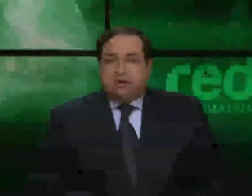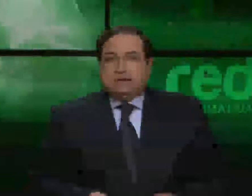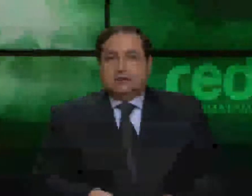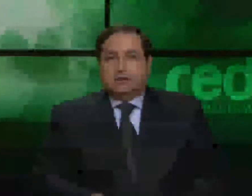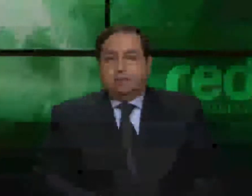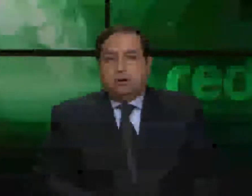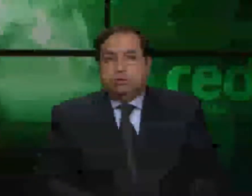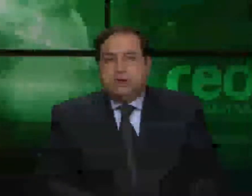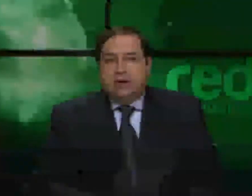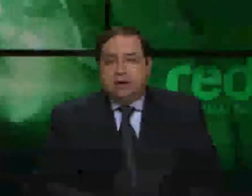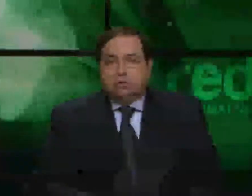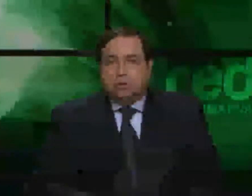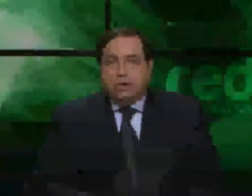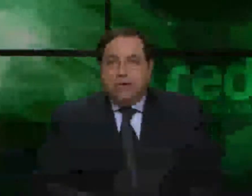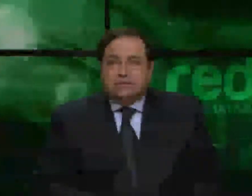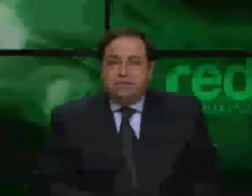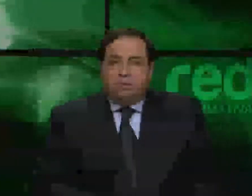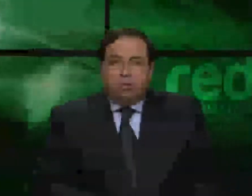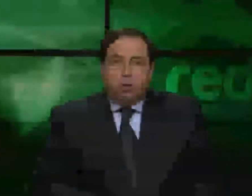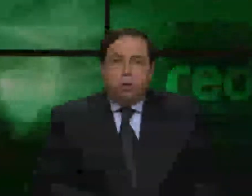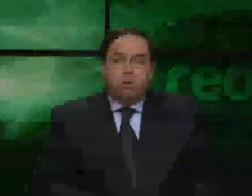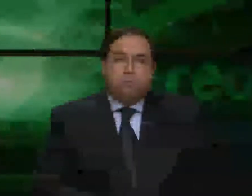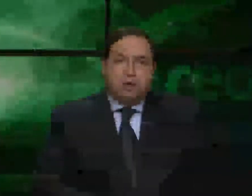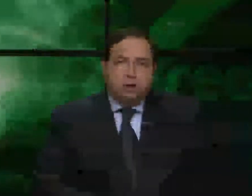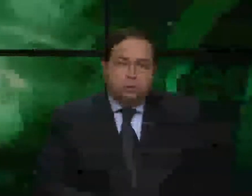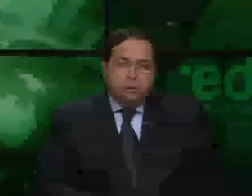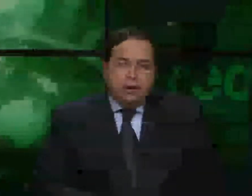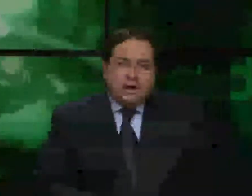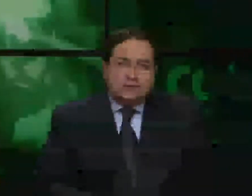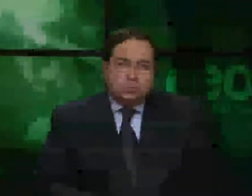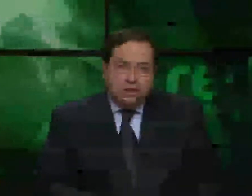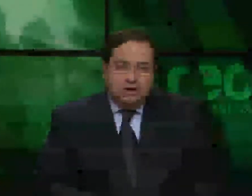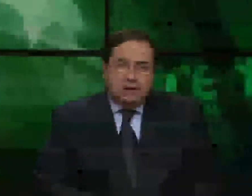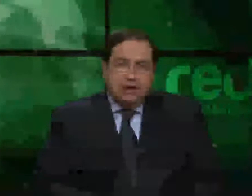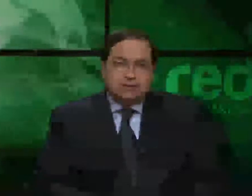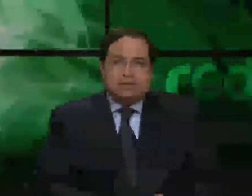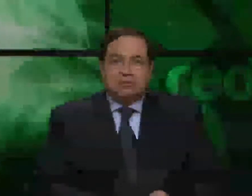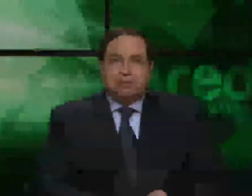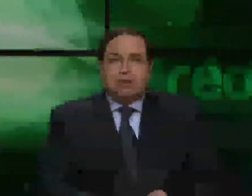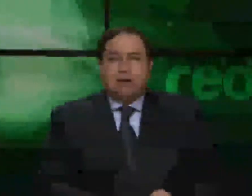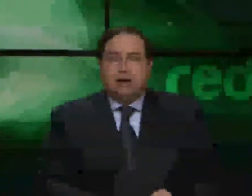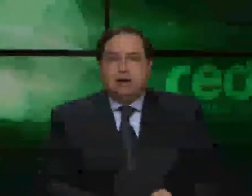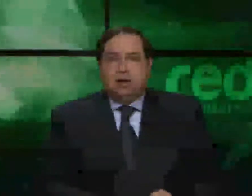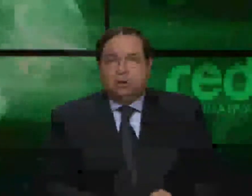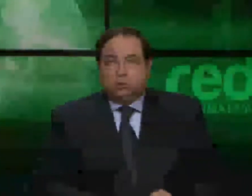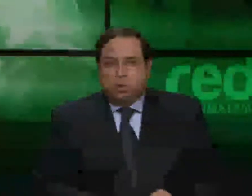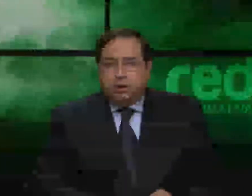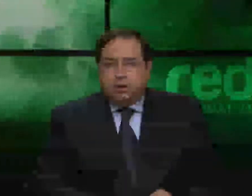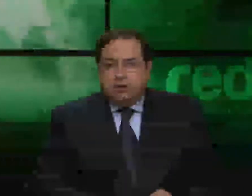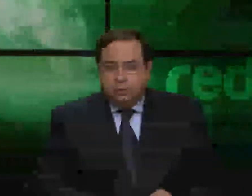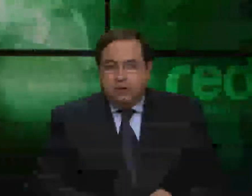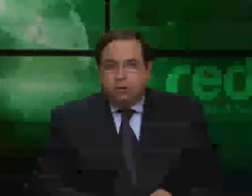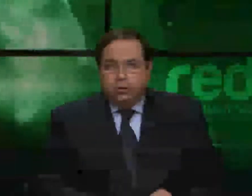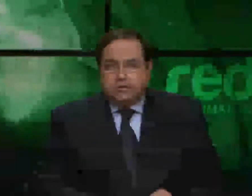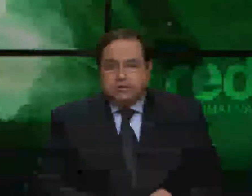Otros temas antes de la pausa, les contamos que ACE firmó un convenio para asegurar la asistencia médica a los usuarios